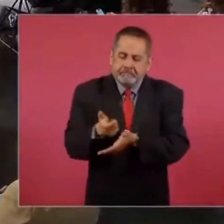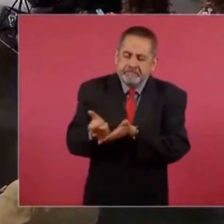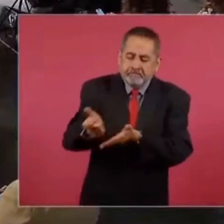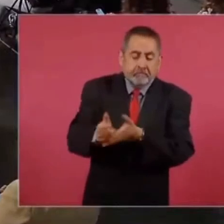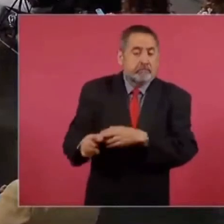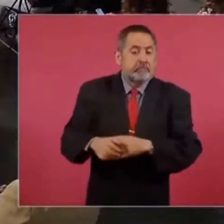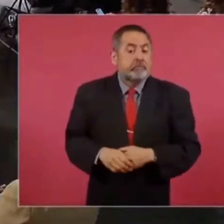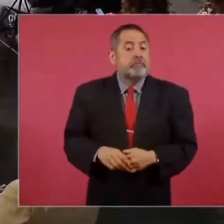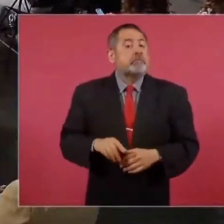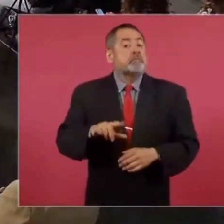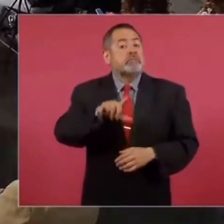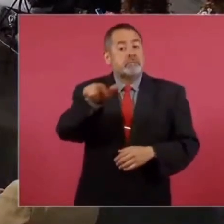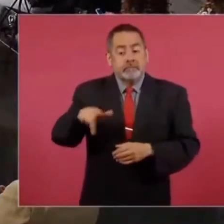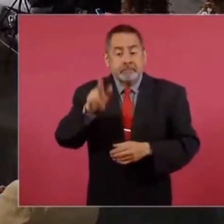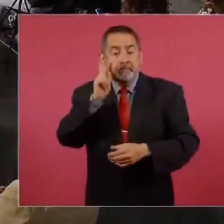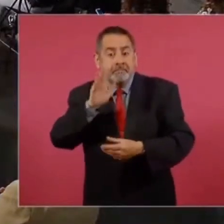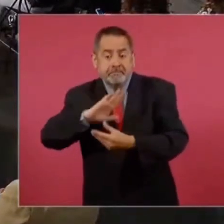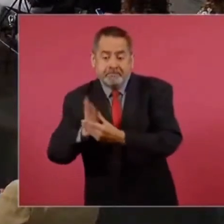demostrar